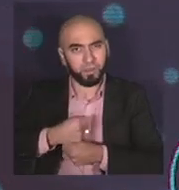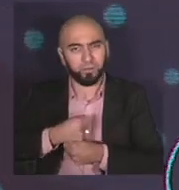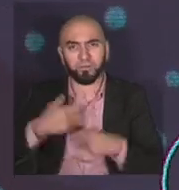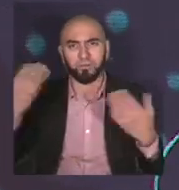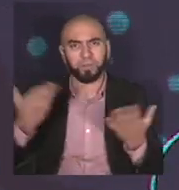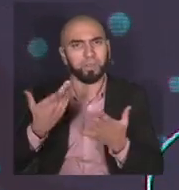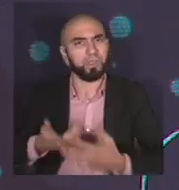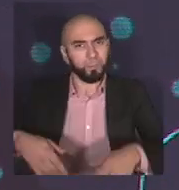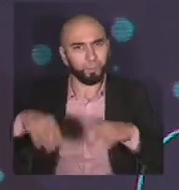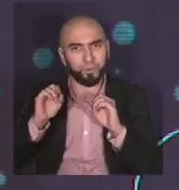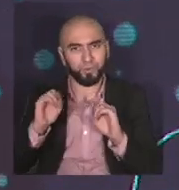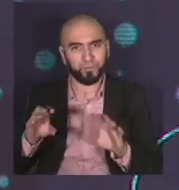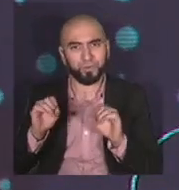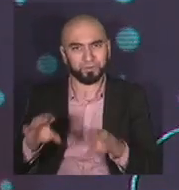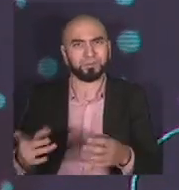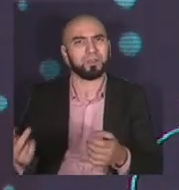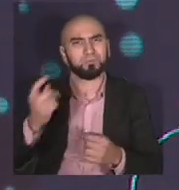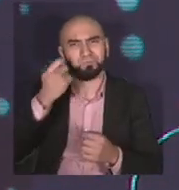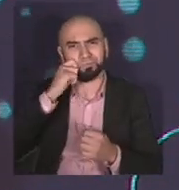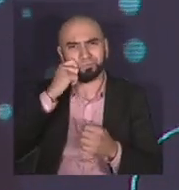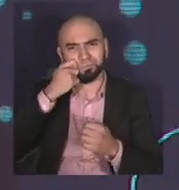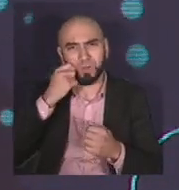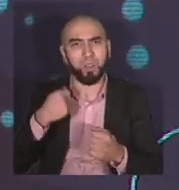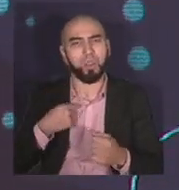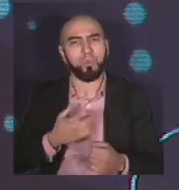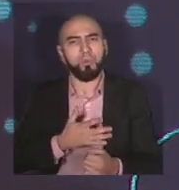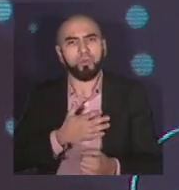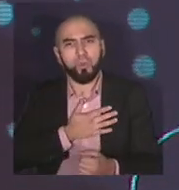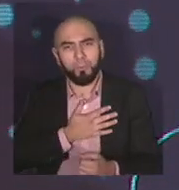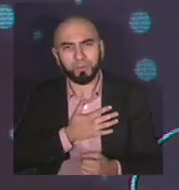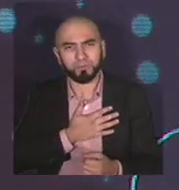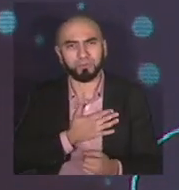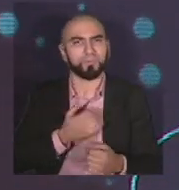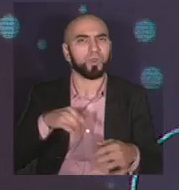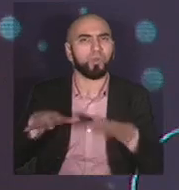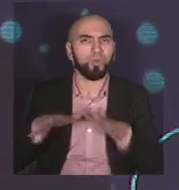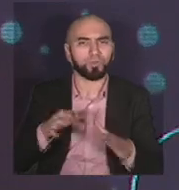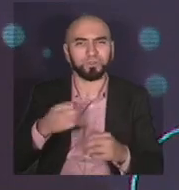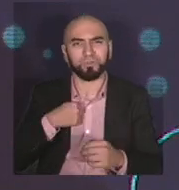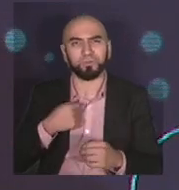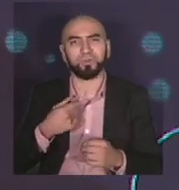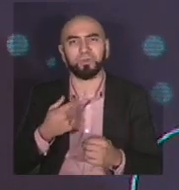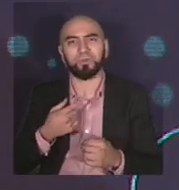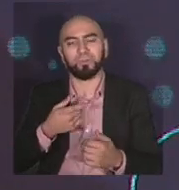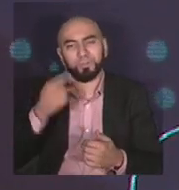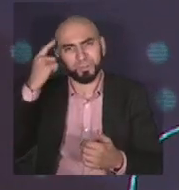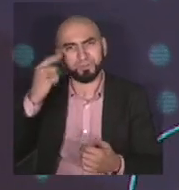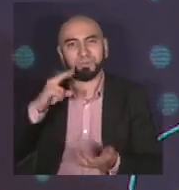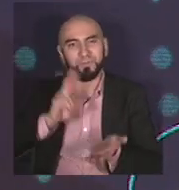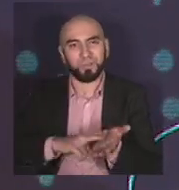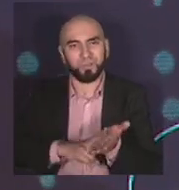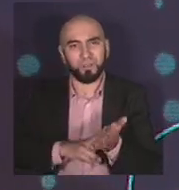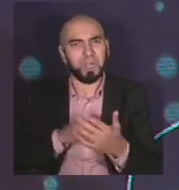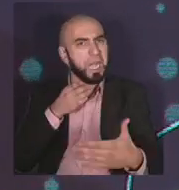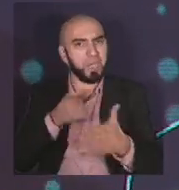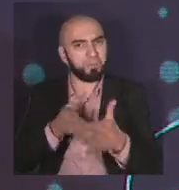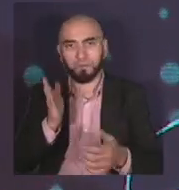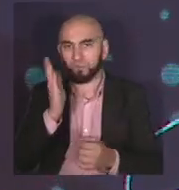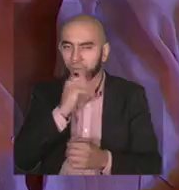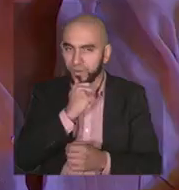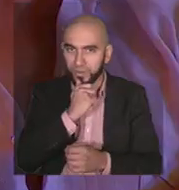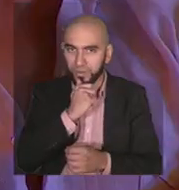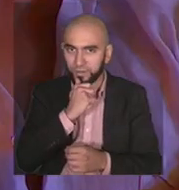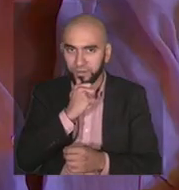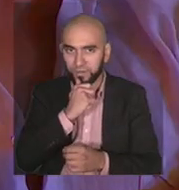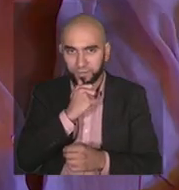que significa transmitir con pasión de lo que yo creo que es verdad, sin fronteras. Y por eso